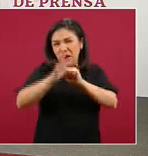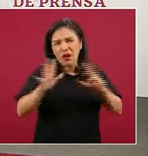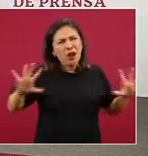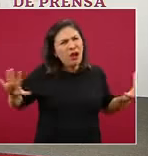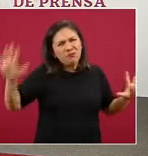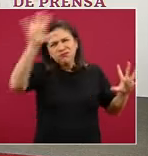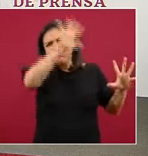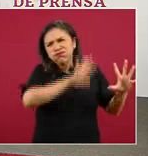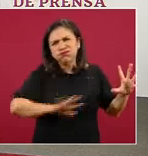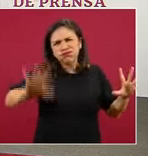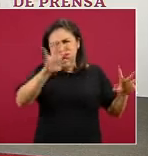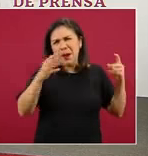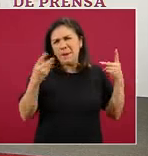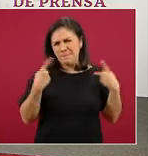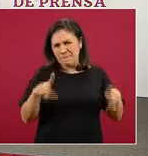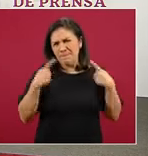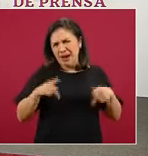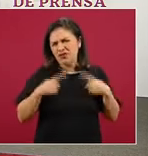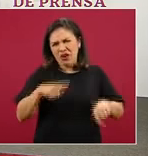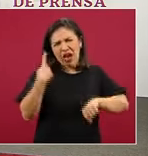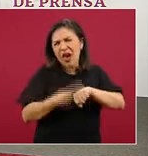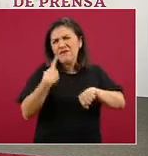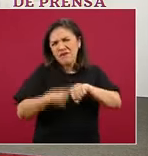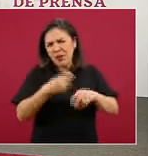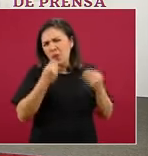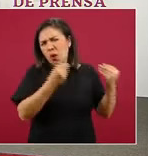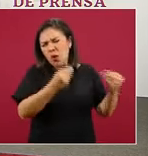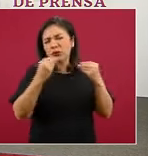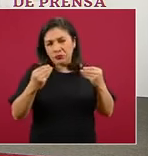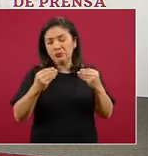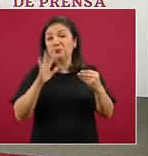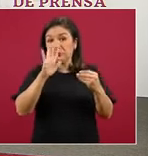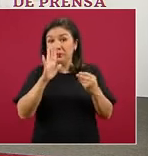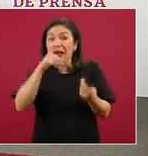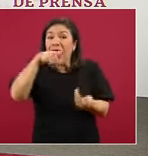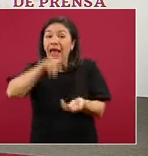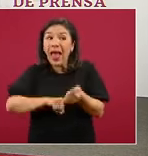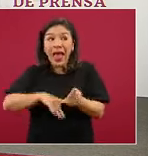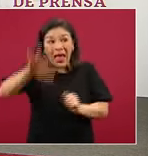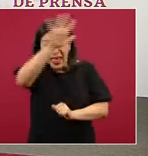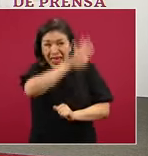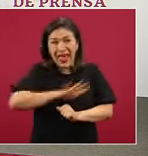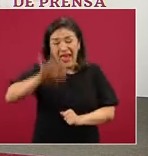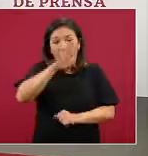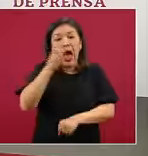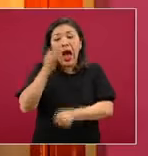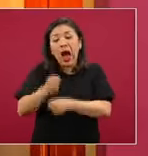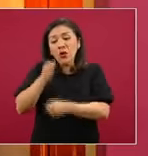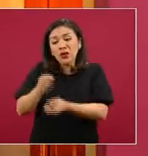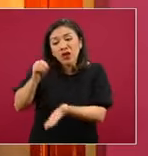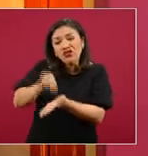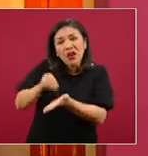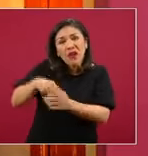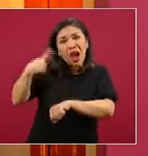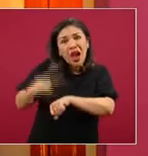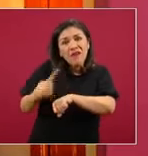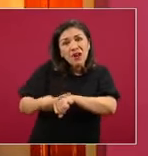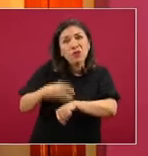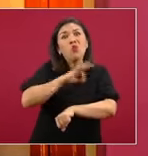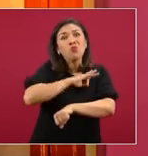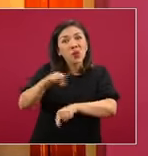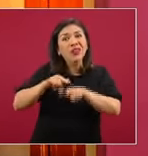la contingencia. ¿Qué proporción de estos realmente son los que están actualmente en posibilidad